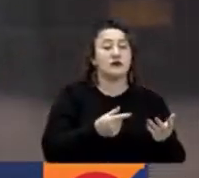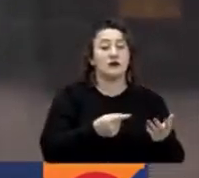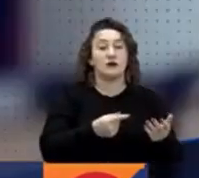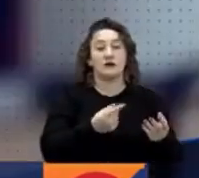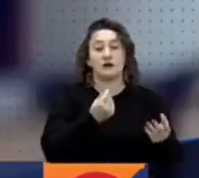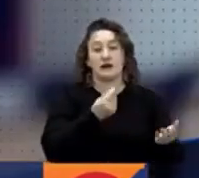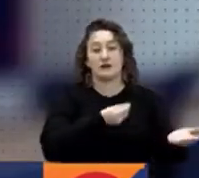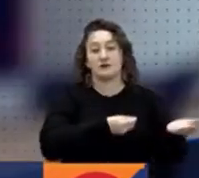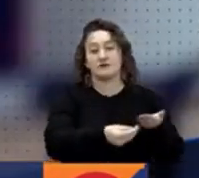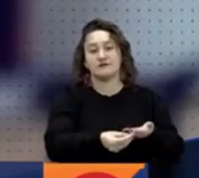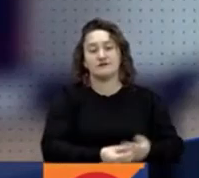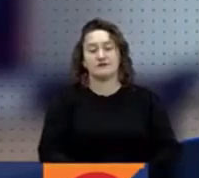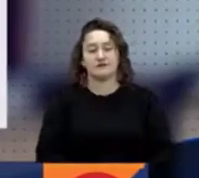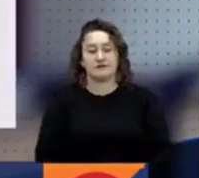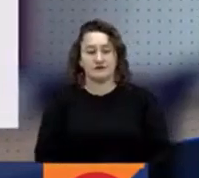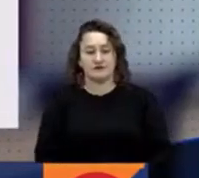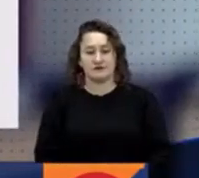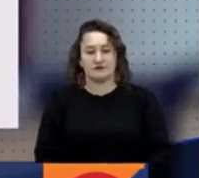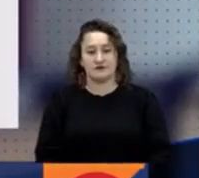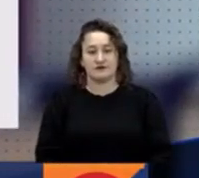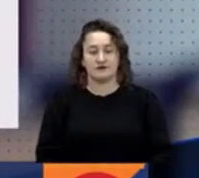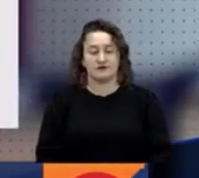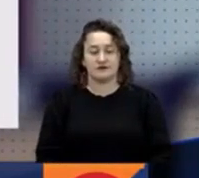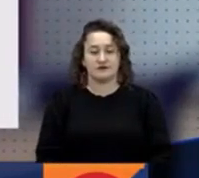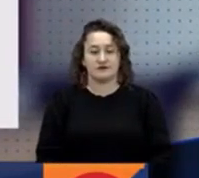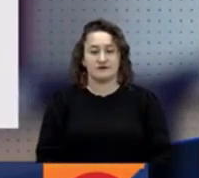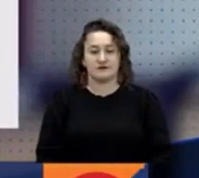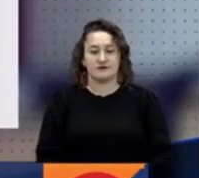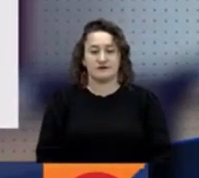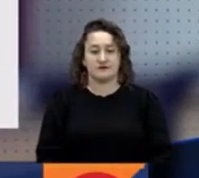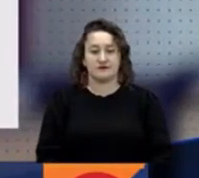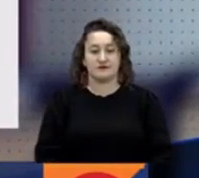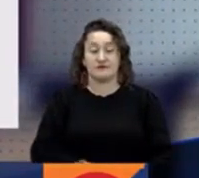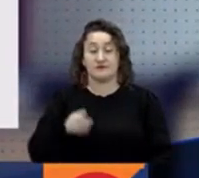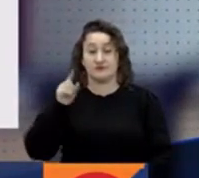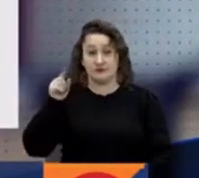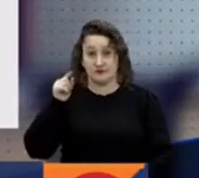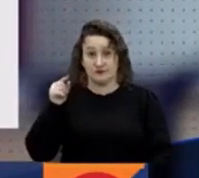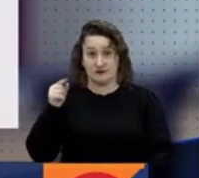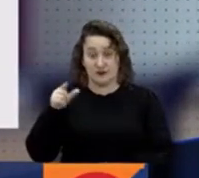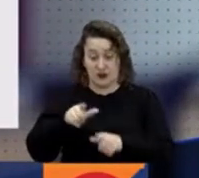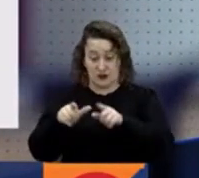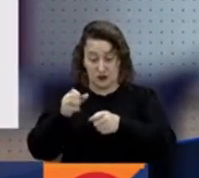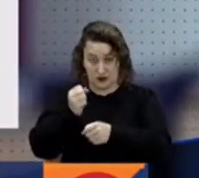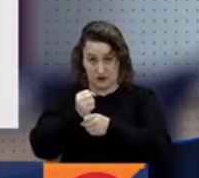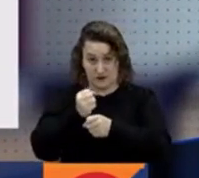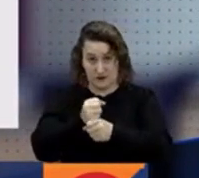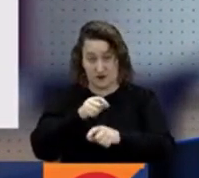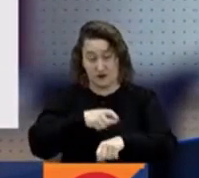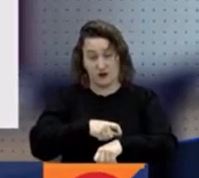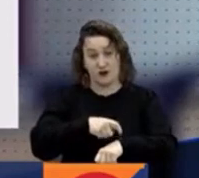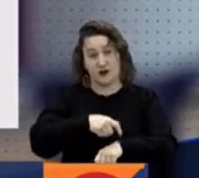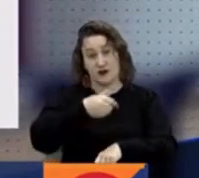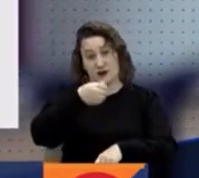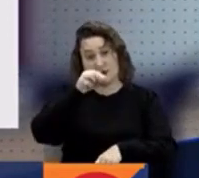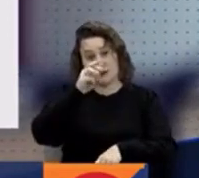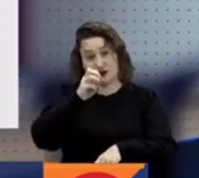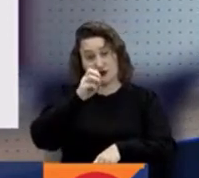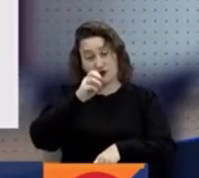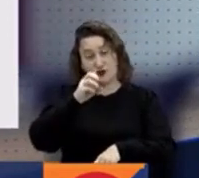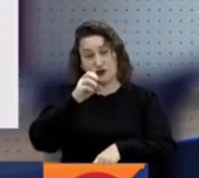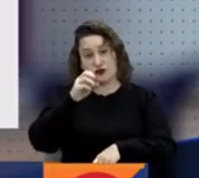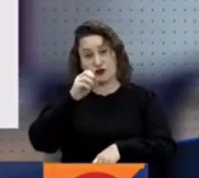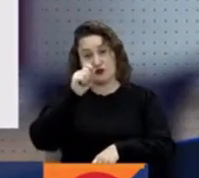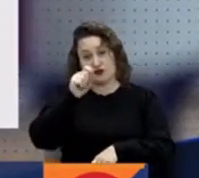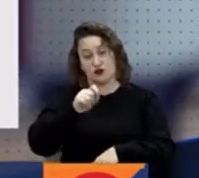de su libertad. ¿Quién fue retenido en su lugar de trabajo a las 18 horas 42